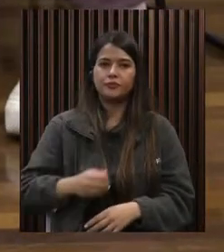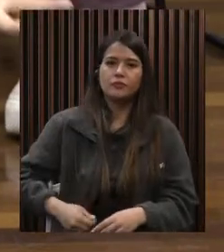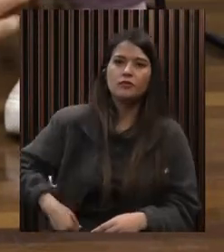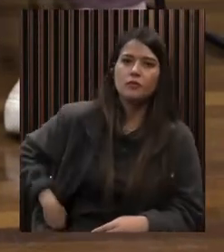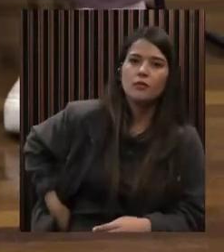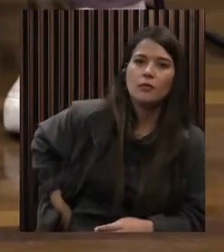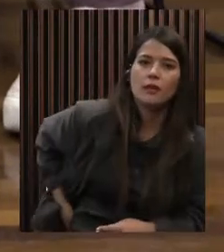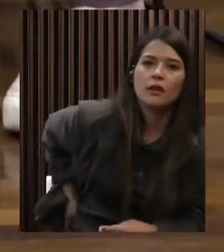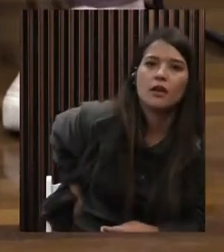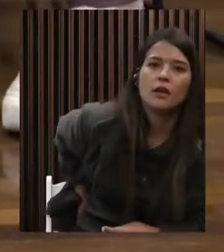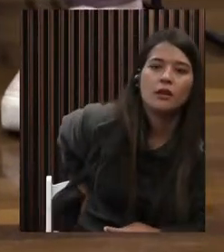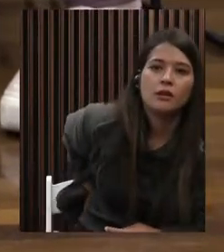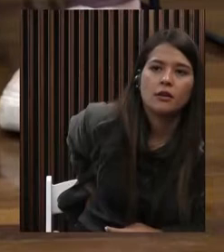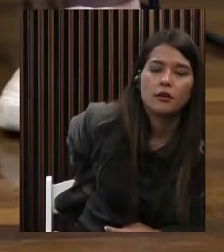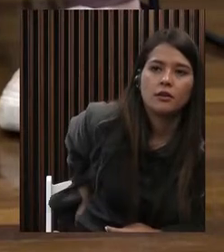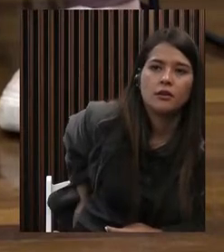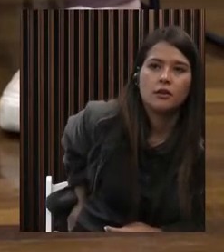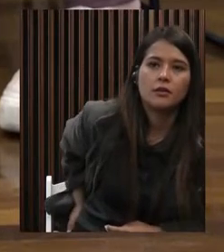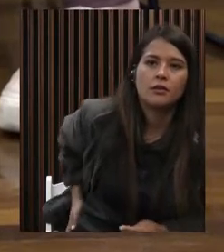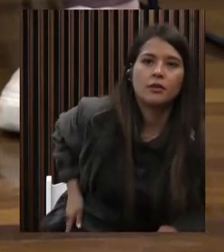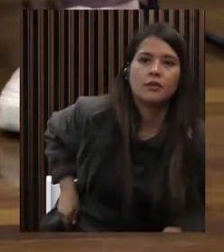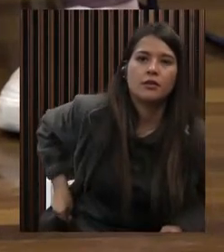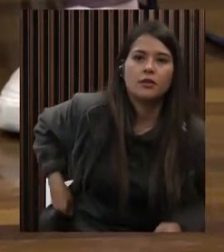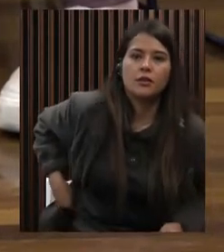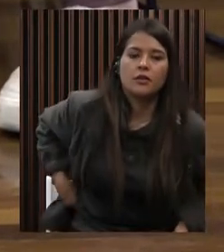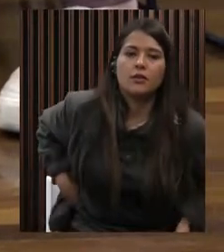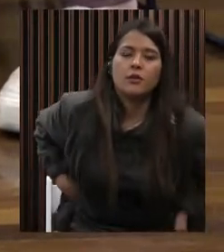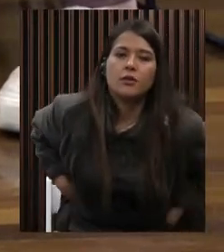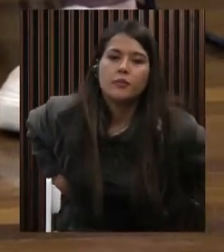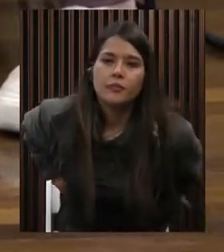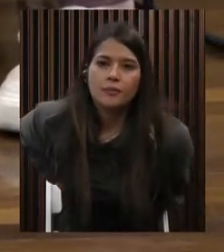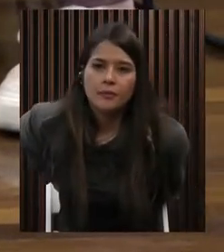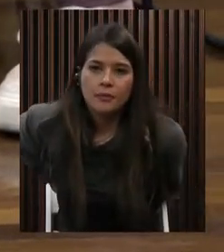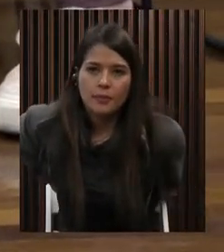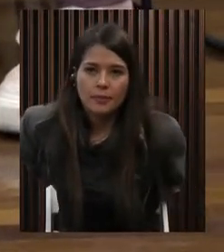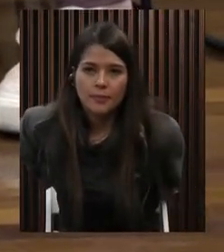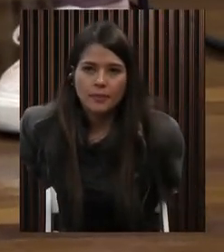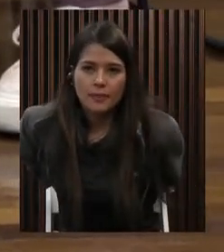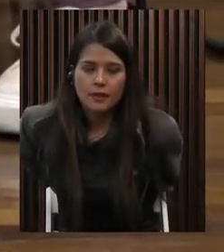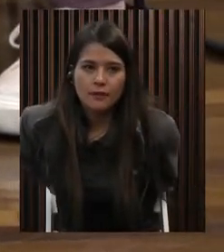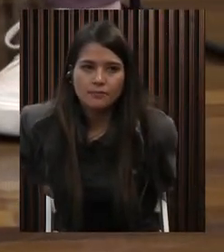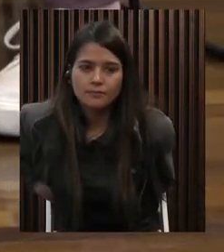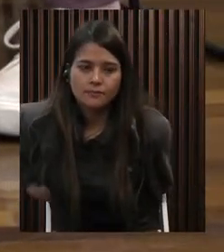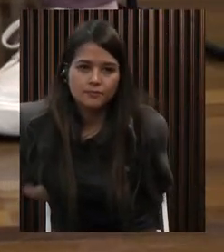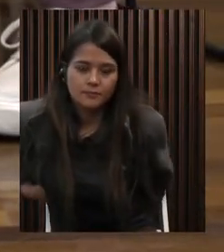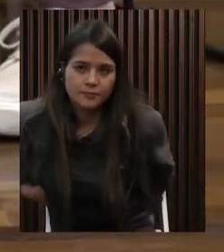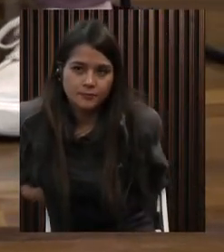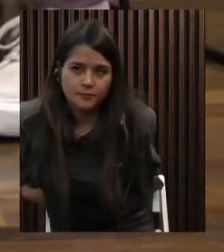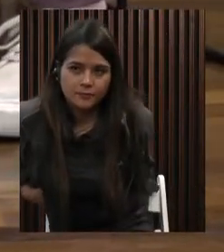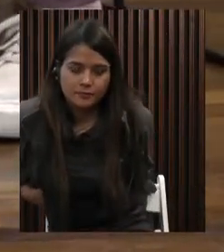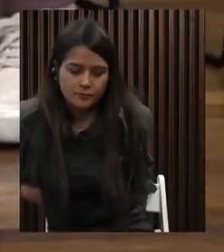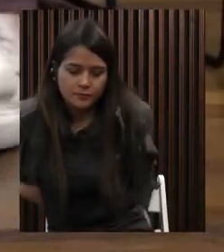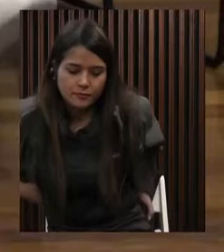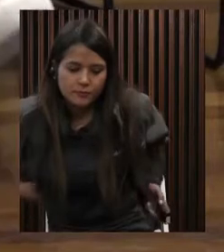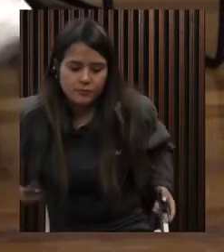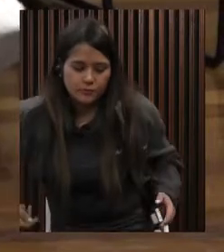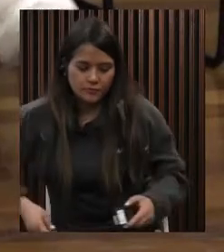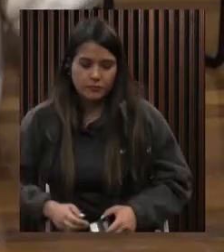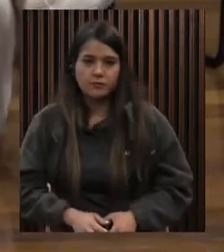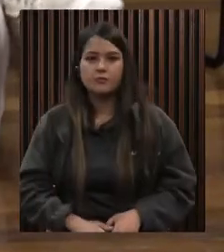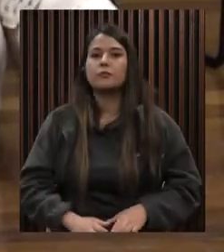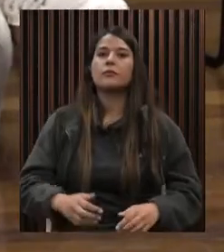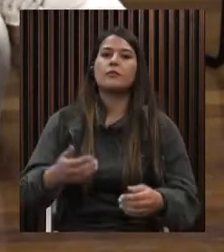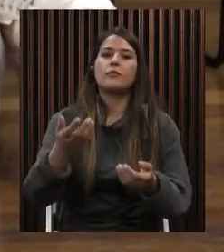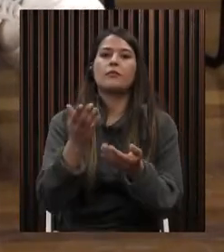lo que hablaba un poco Pamela del tema de quienes hacemos las curatorías, uh-huh, o la programación artística. Hay dos experiencias que nos han marcado mucho